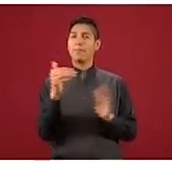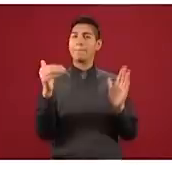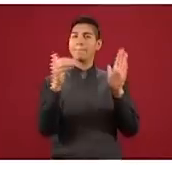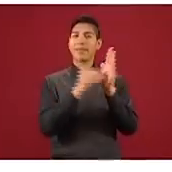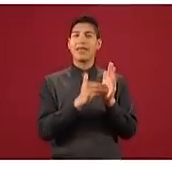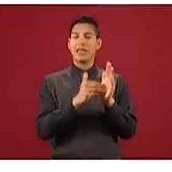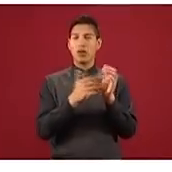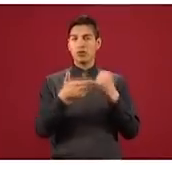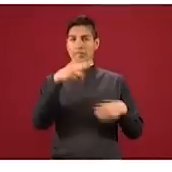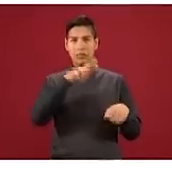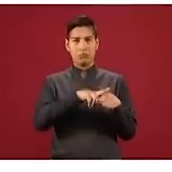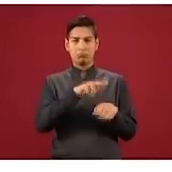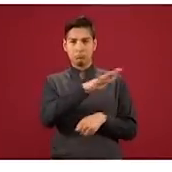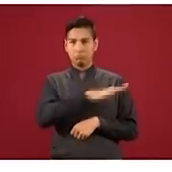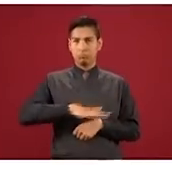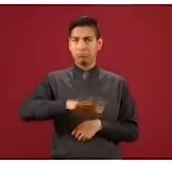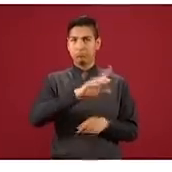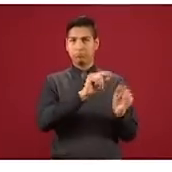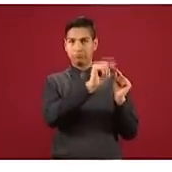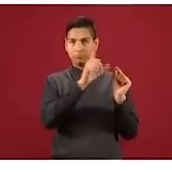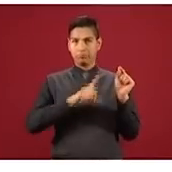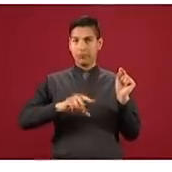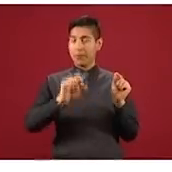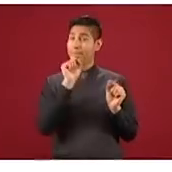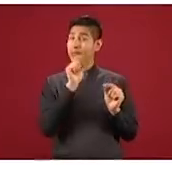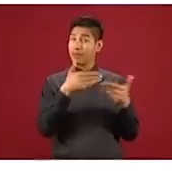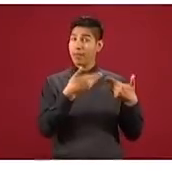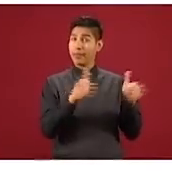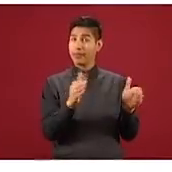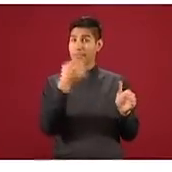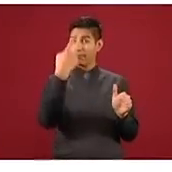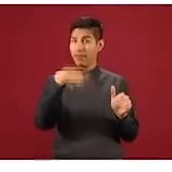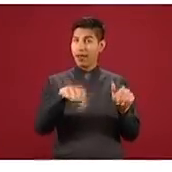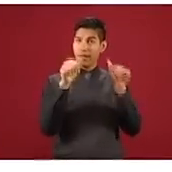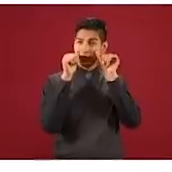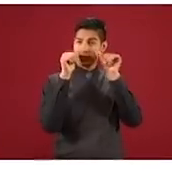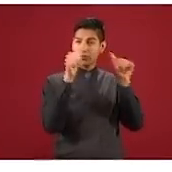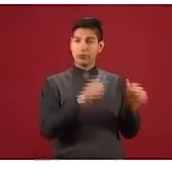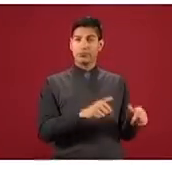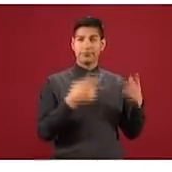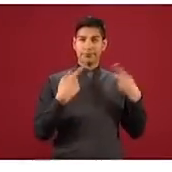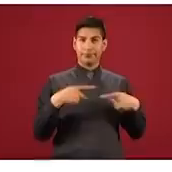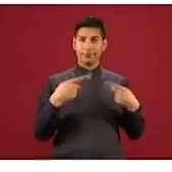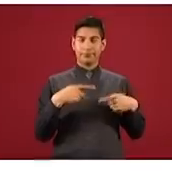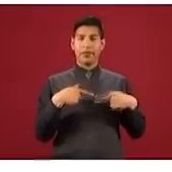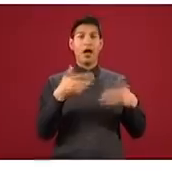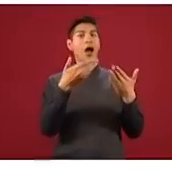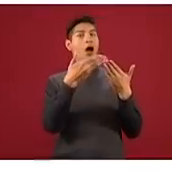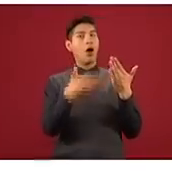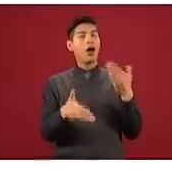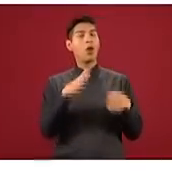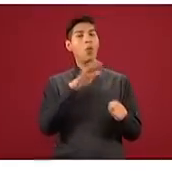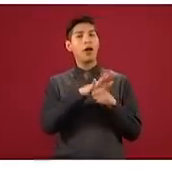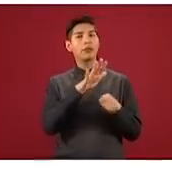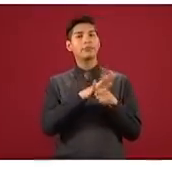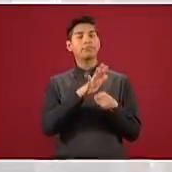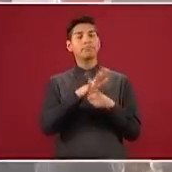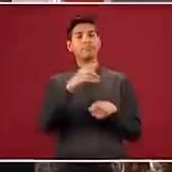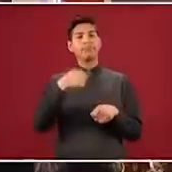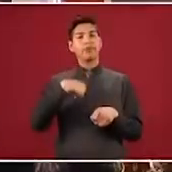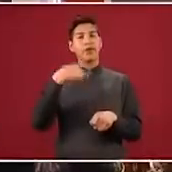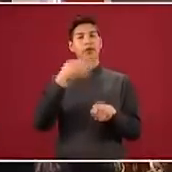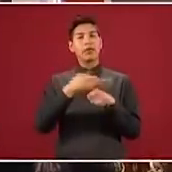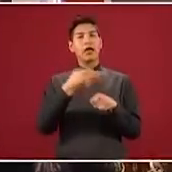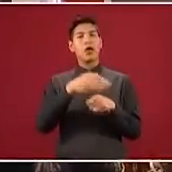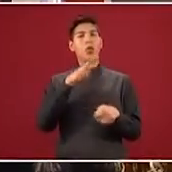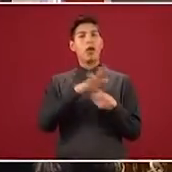país, abiertas para recibir a la población. Ahora, en adelante me voy a referir a lo que vamos a hacer a